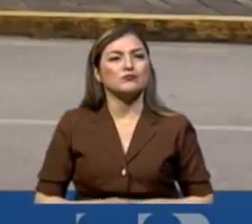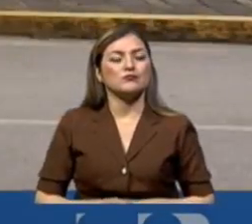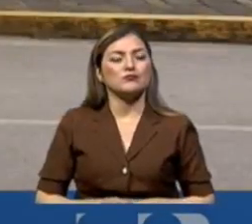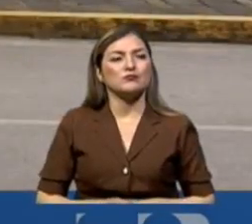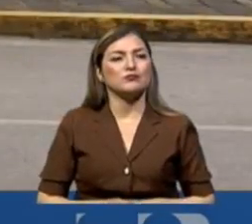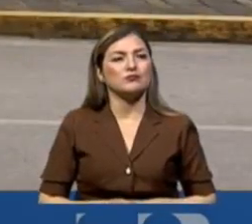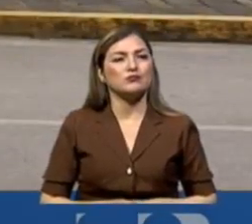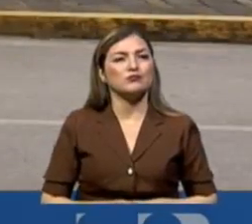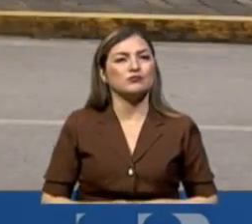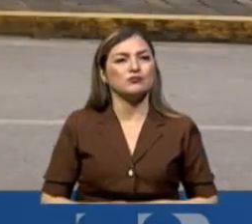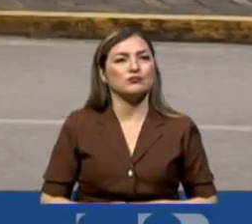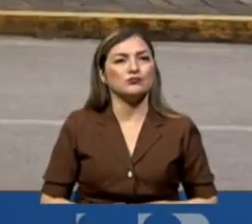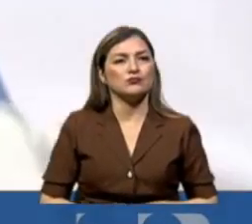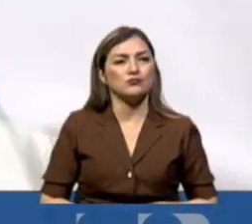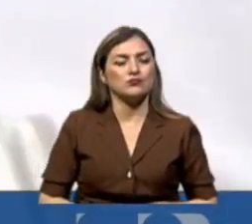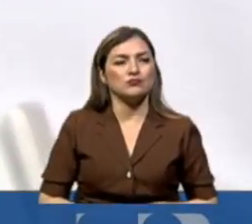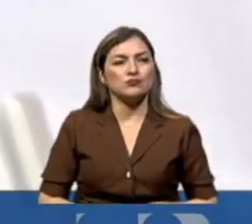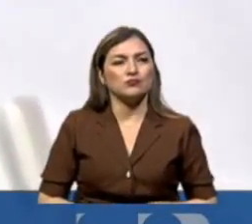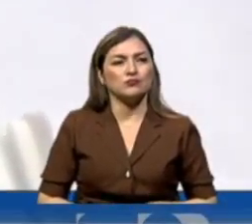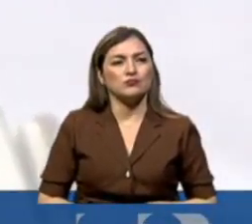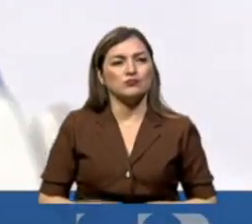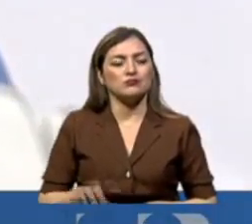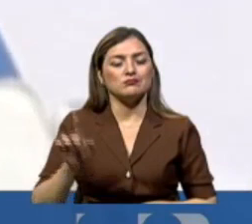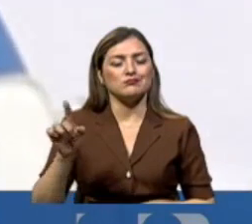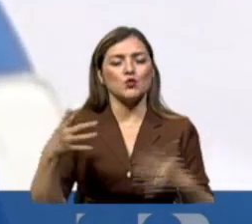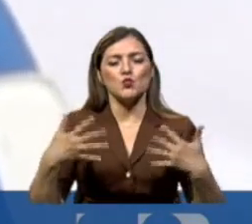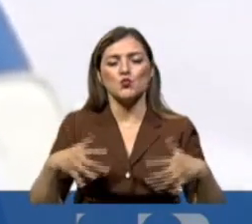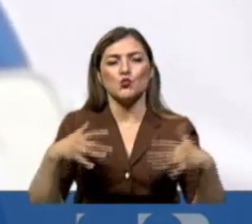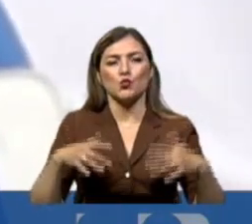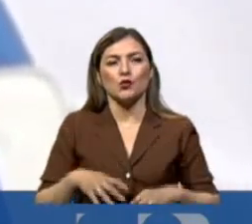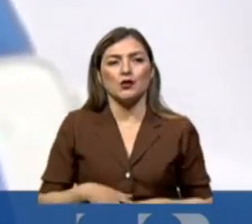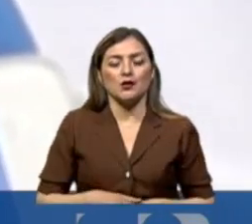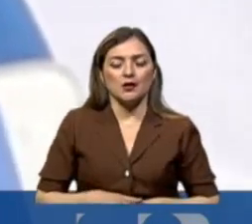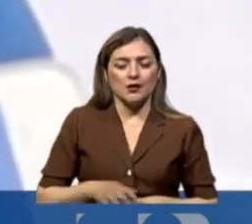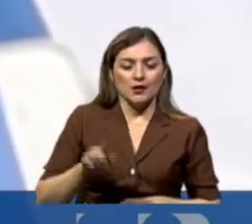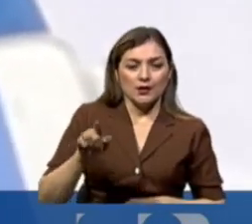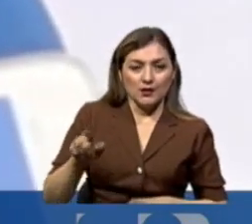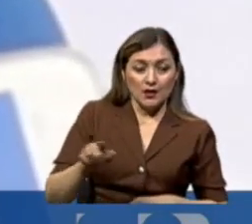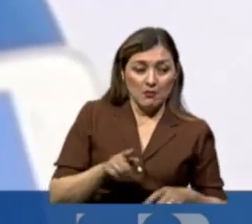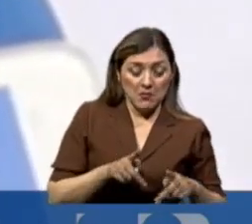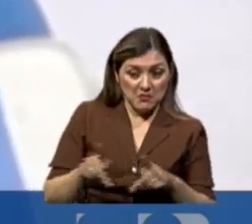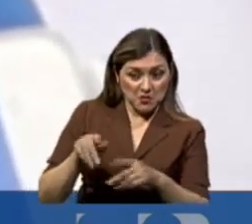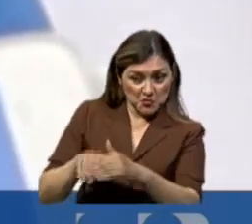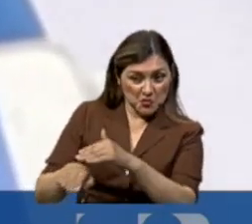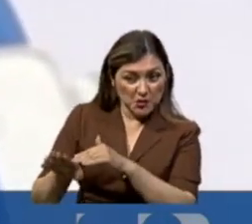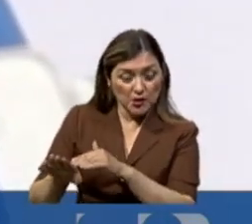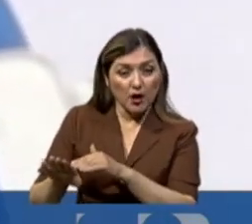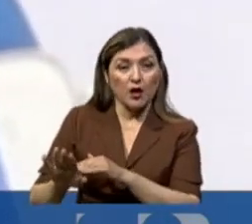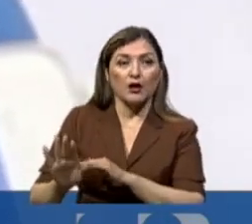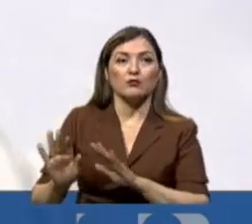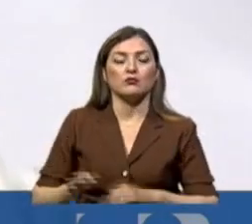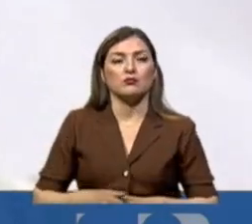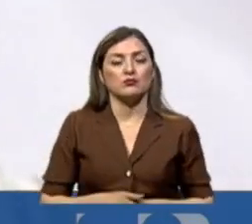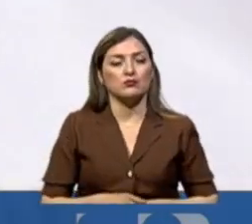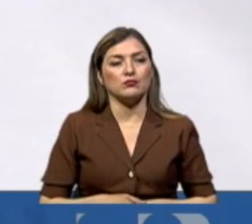región amazónica. ¿Qué tal, señor? Ya tenemos anotado porque si no le da paso, estaríamos ya viendo